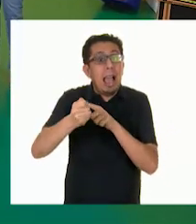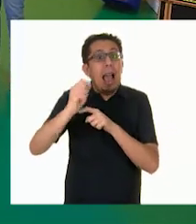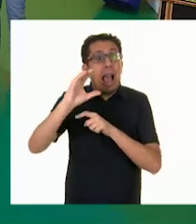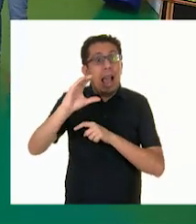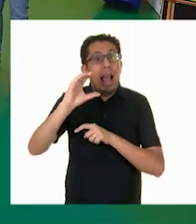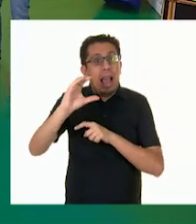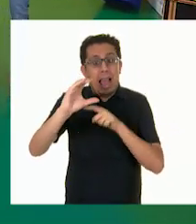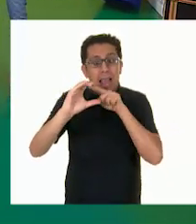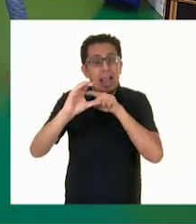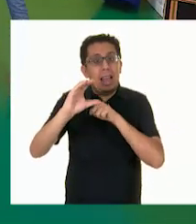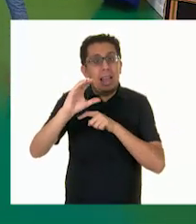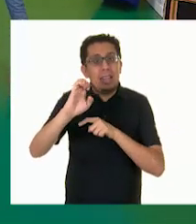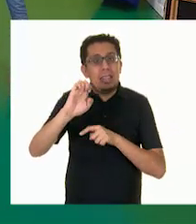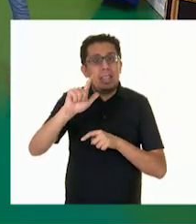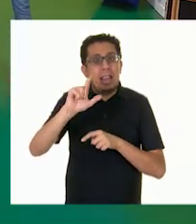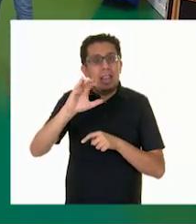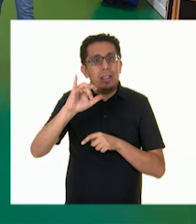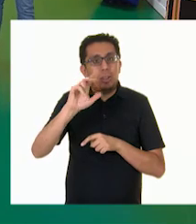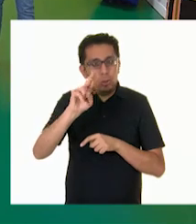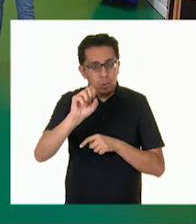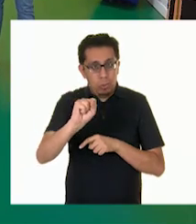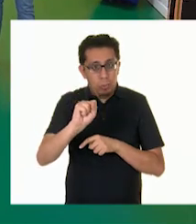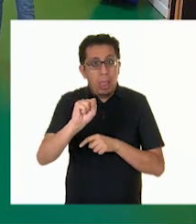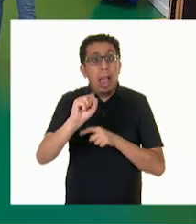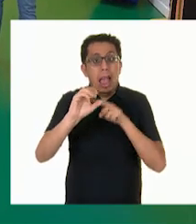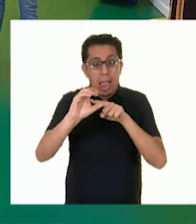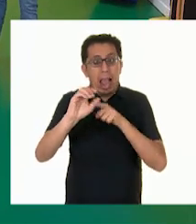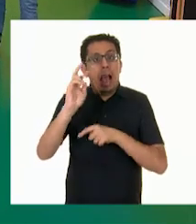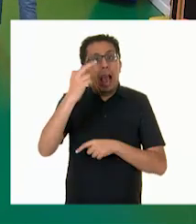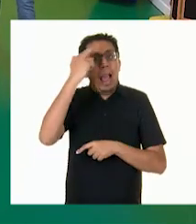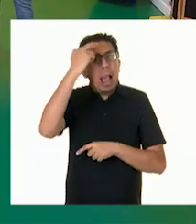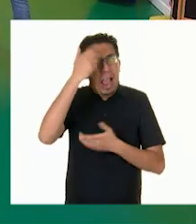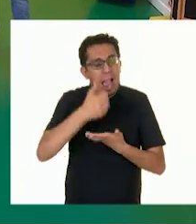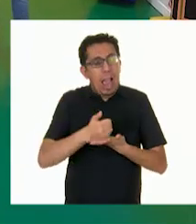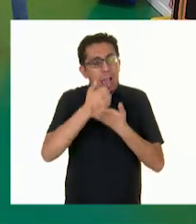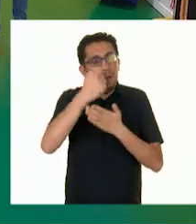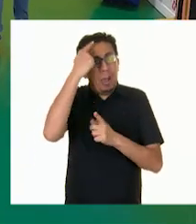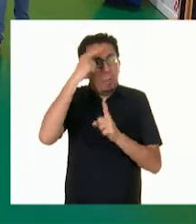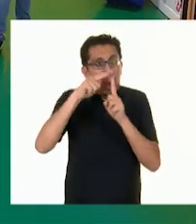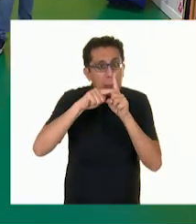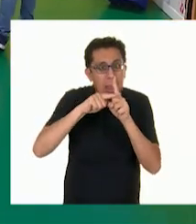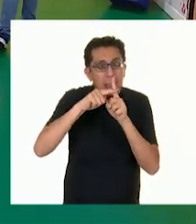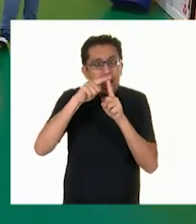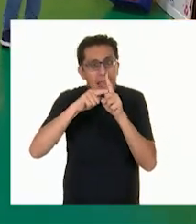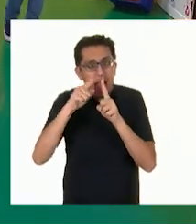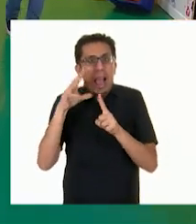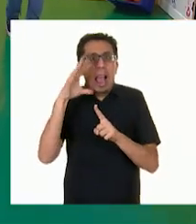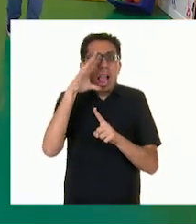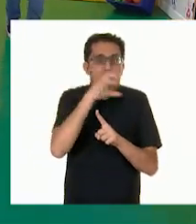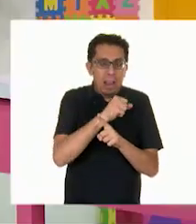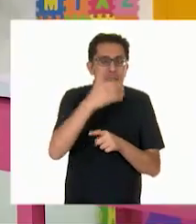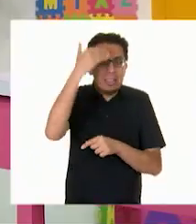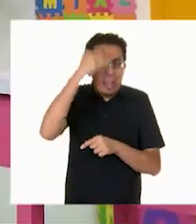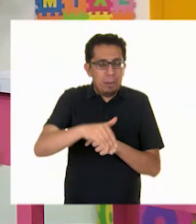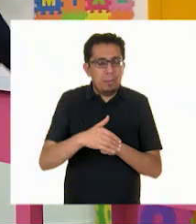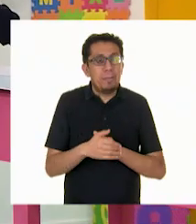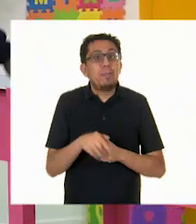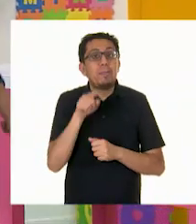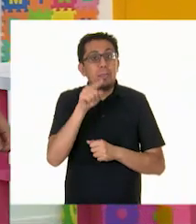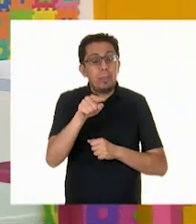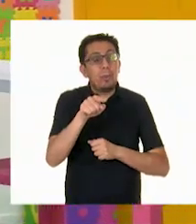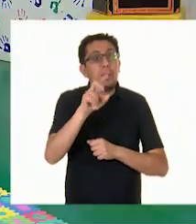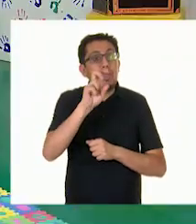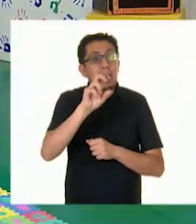Celsius. 100 Muy grados bien. Celsius. Recuerda que es la medida que ocupamos para medir temperatura en nuestro país. Tu Ay. temperatura fue de